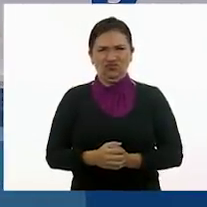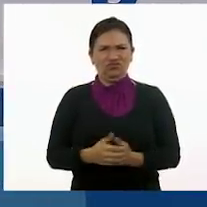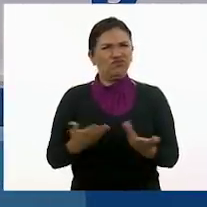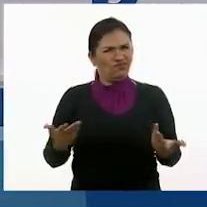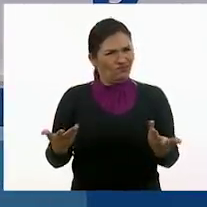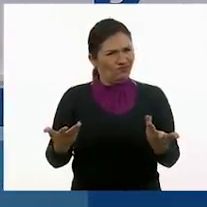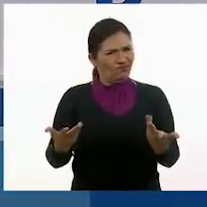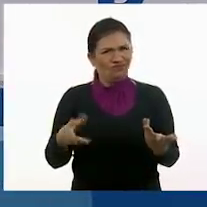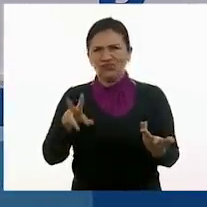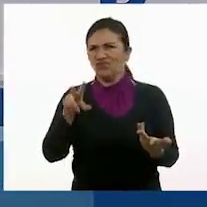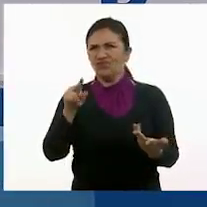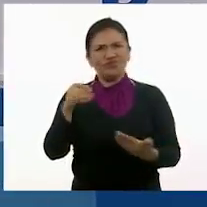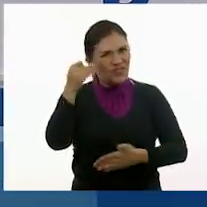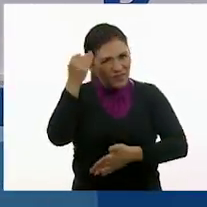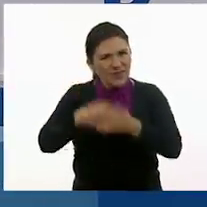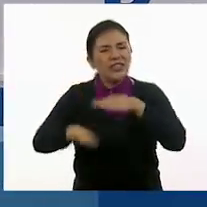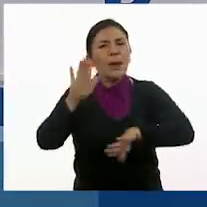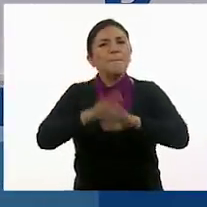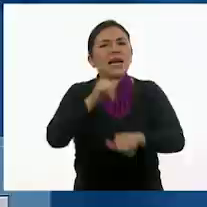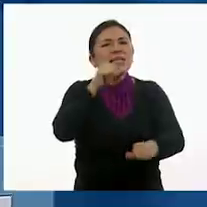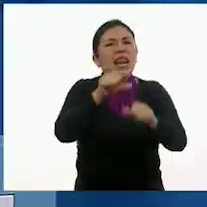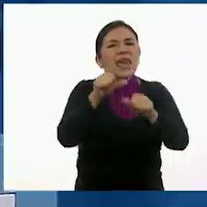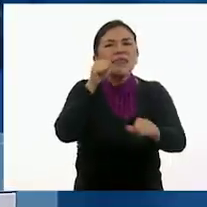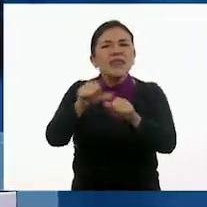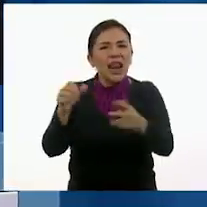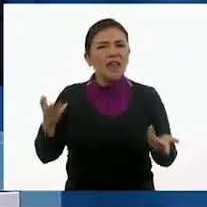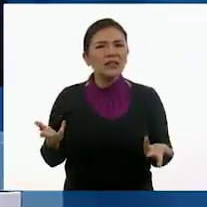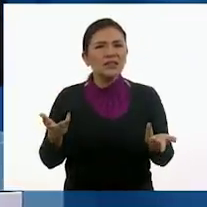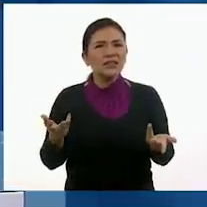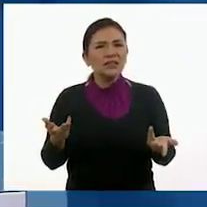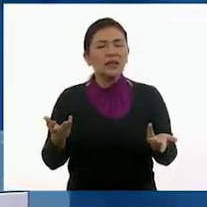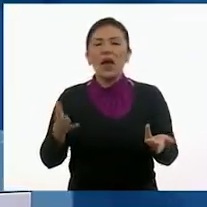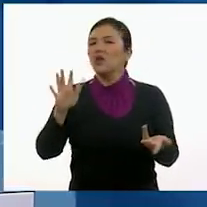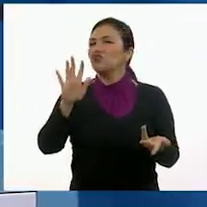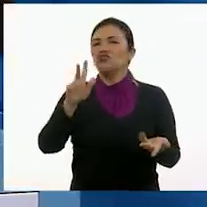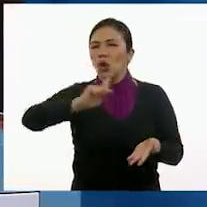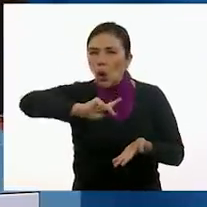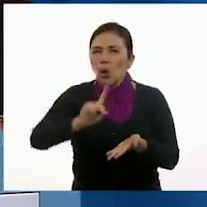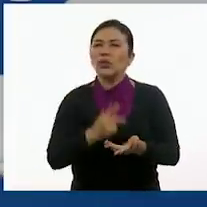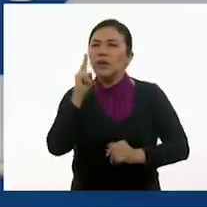También, pero faltan letras. Ay. Sí. A ver,